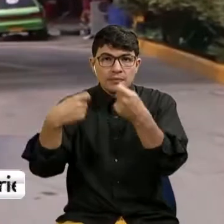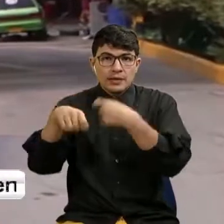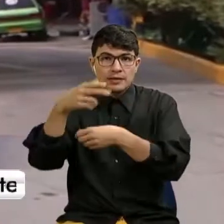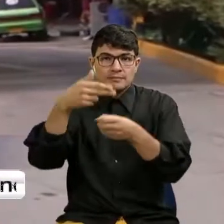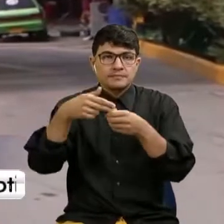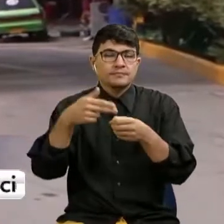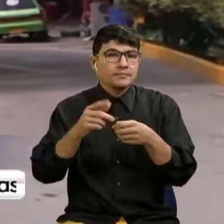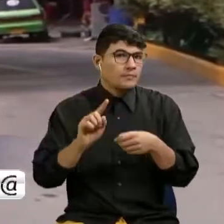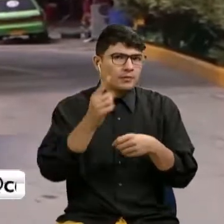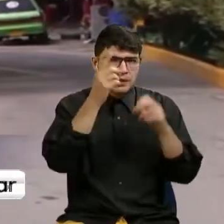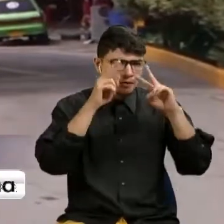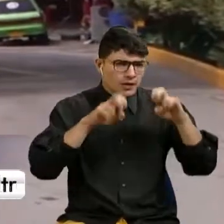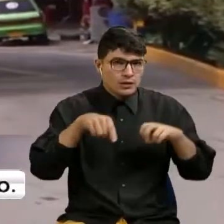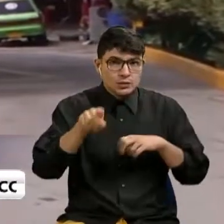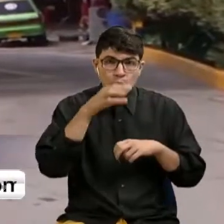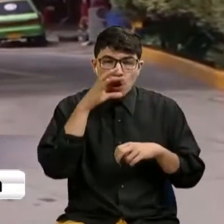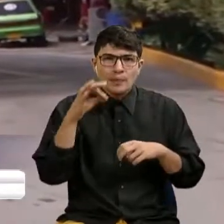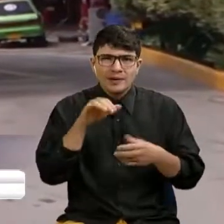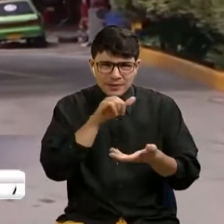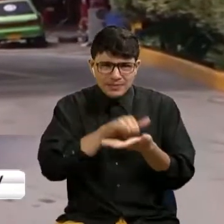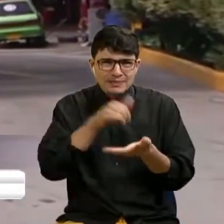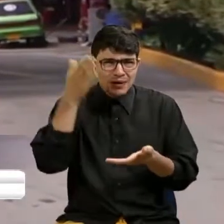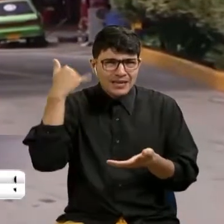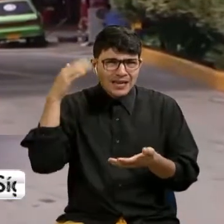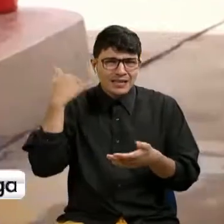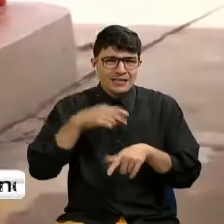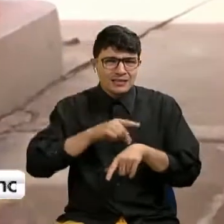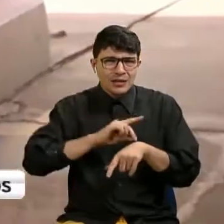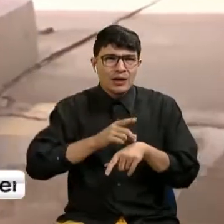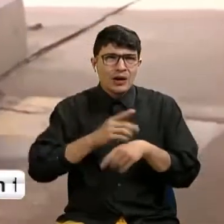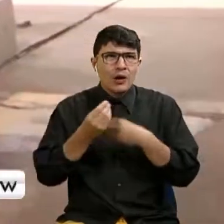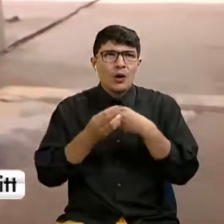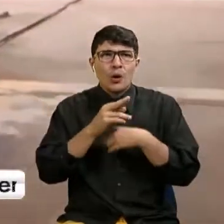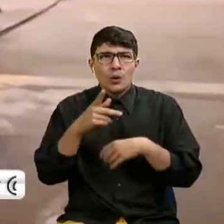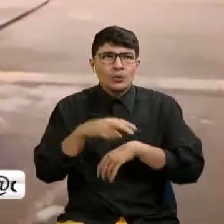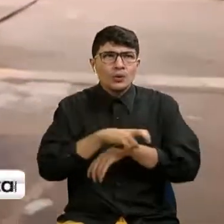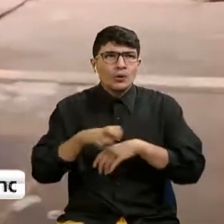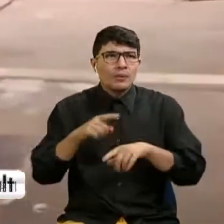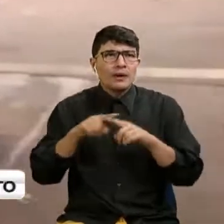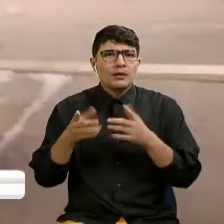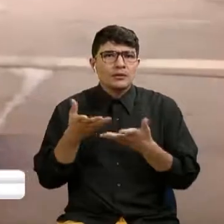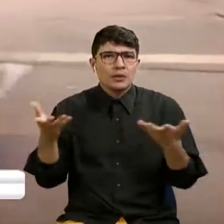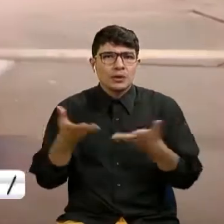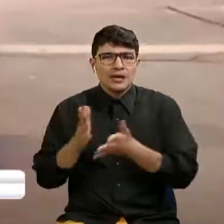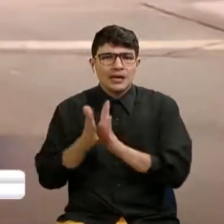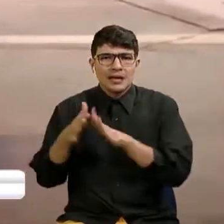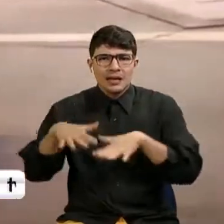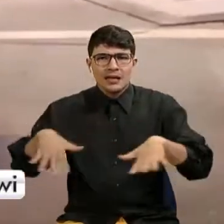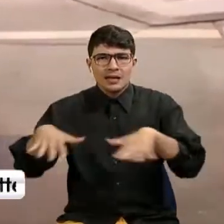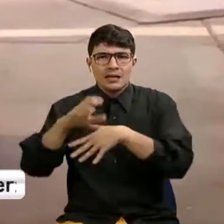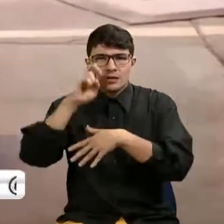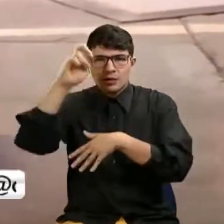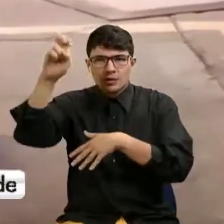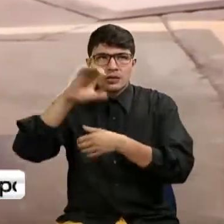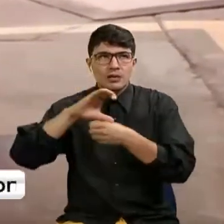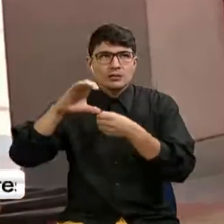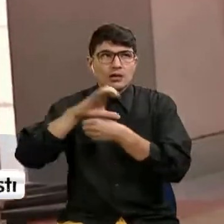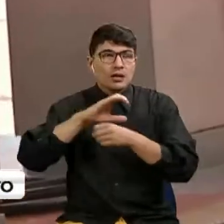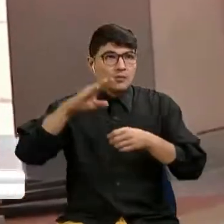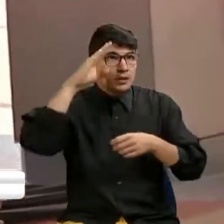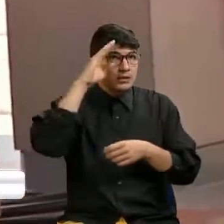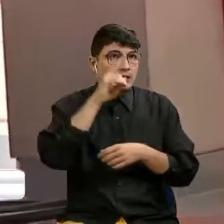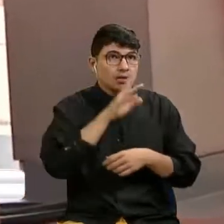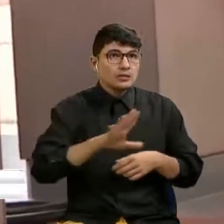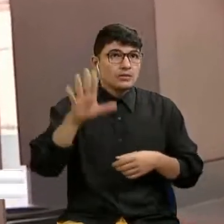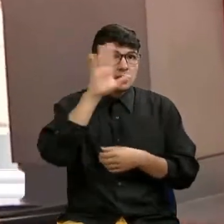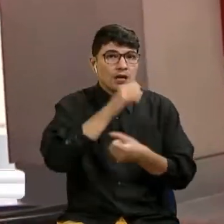primeras investigaciones estos sujetos serían los mismos que minutos antes había cometido otro hurto pero esta vez en el sector norte de la ciudad la policía nacional se